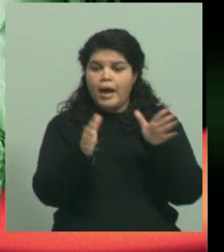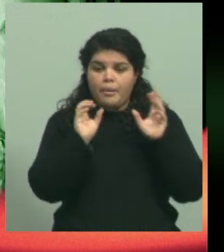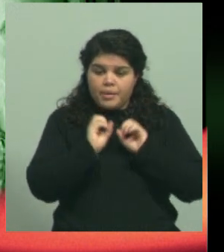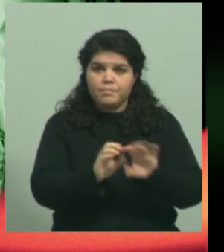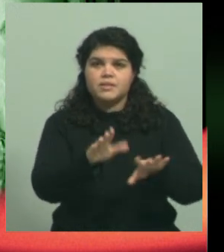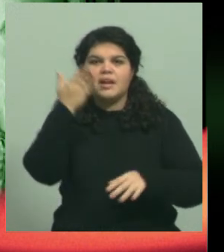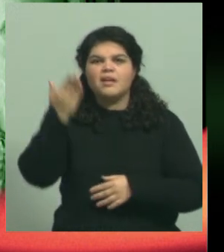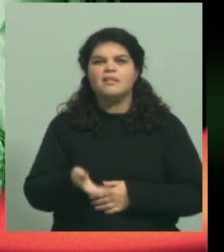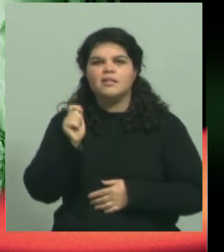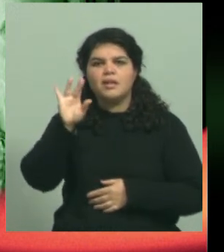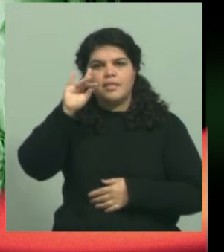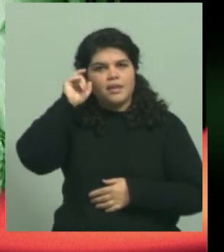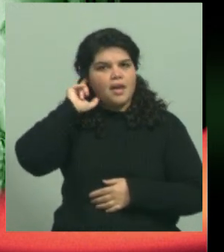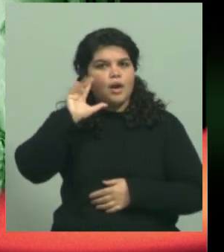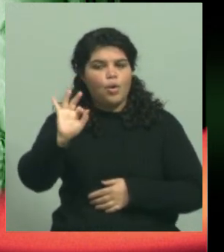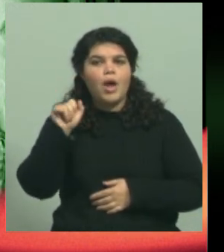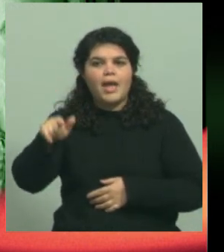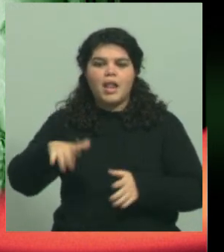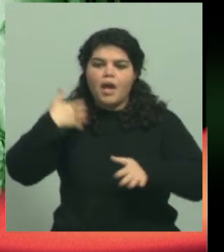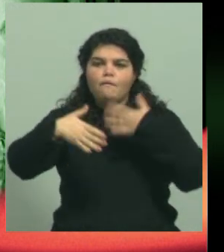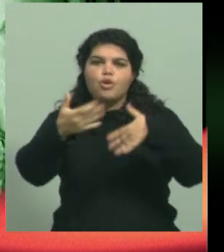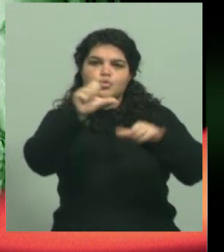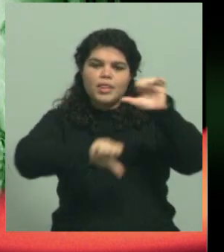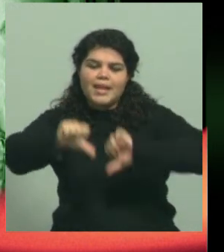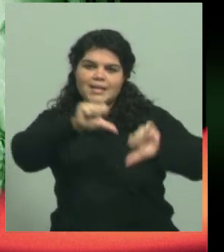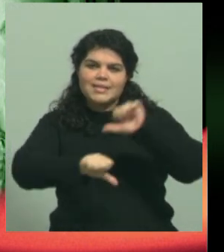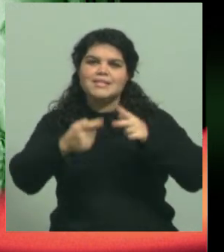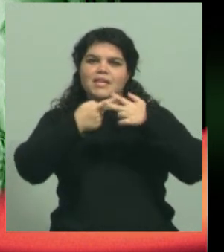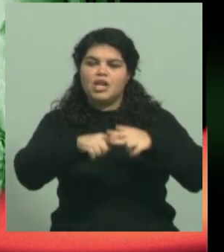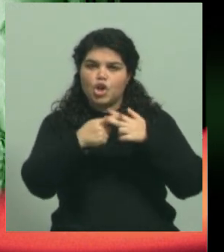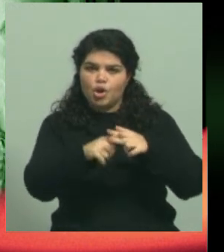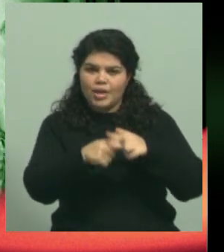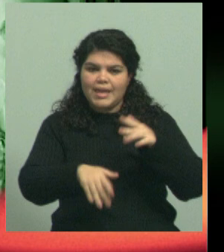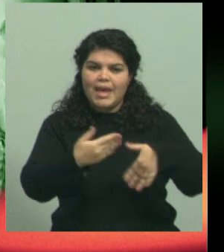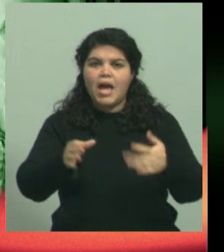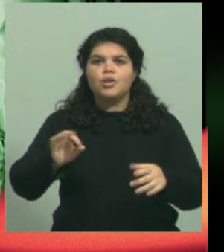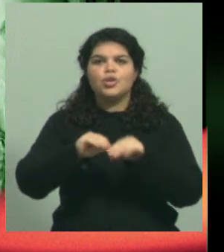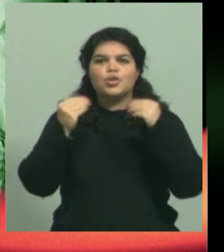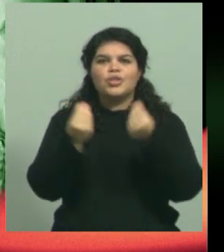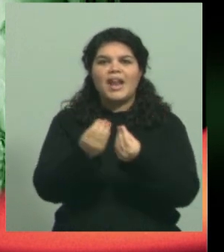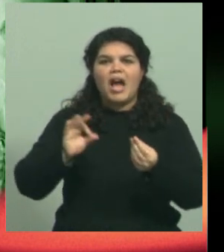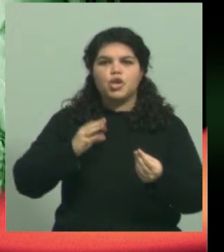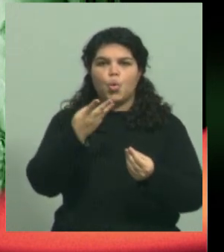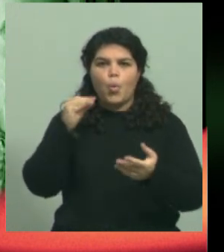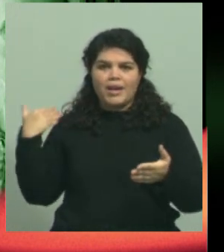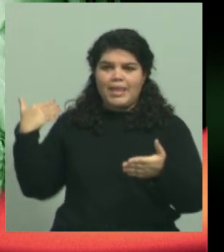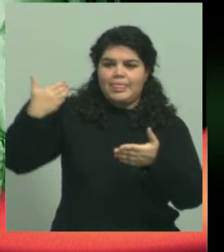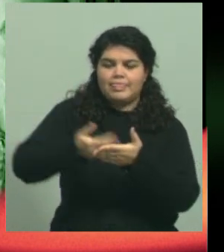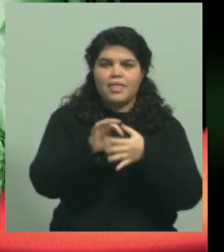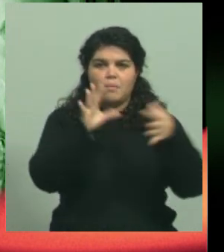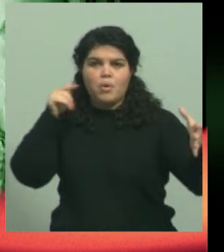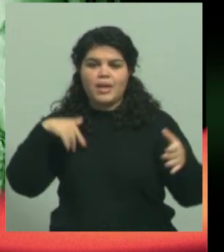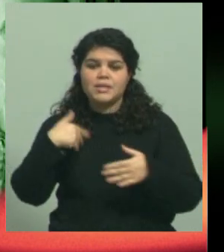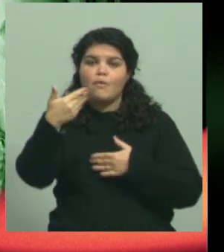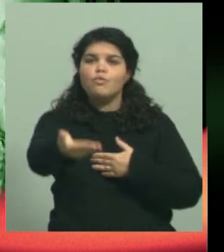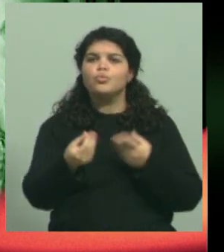Diego Hurtado, que va a ofrecer la charla Evolución de la Ciencia y Tecnología durante los 40 años de democracia, lecciones para el futuro.